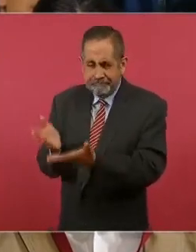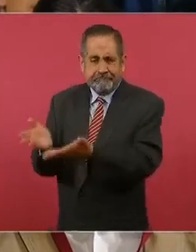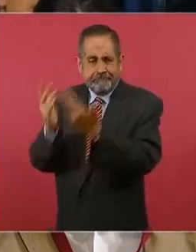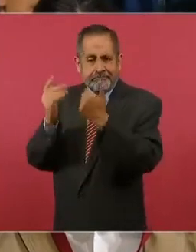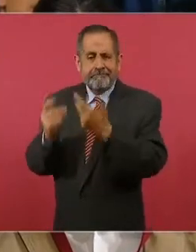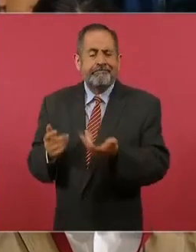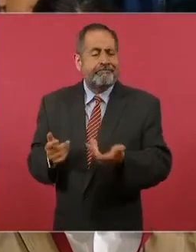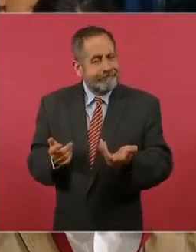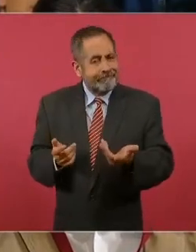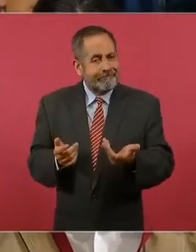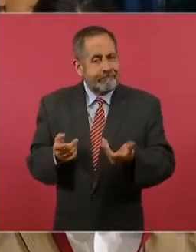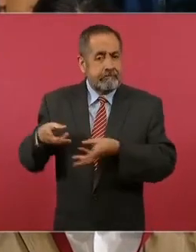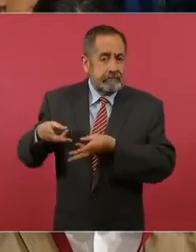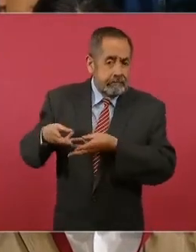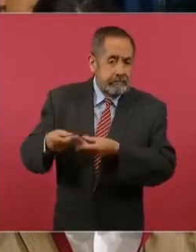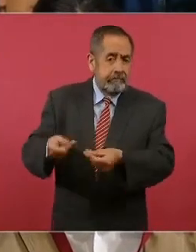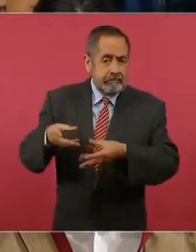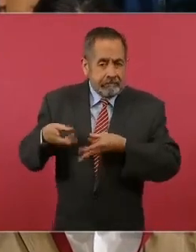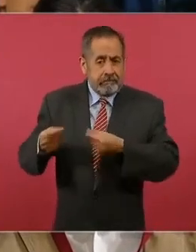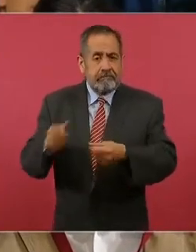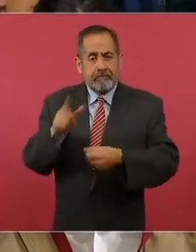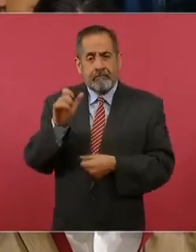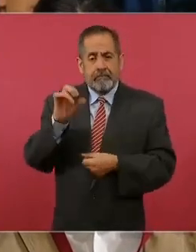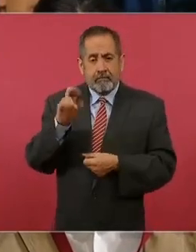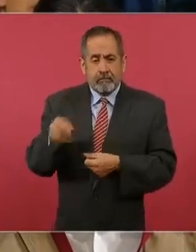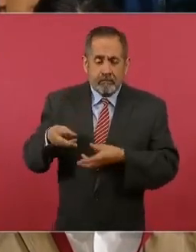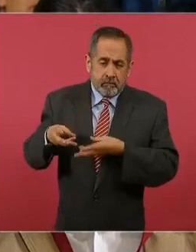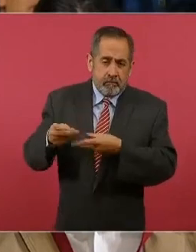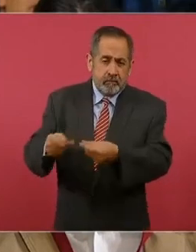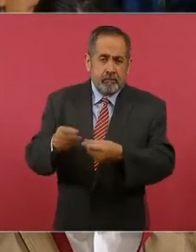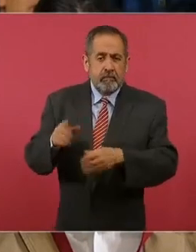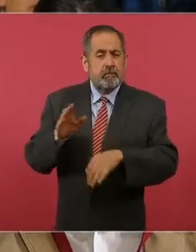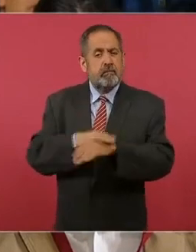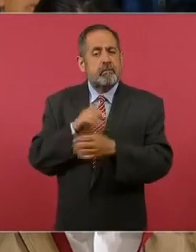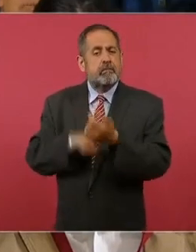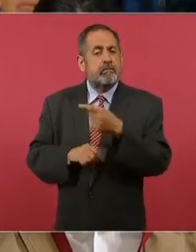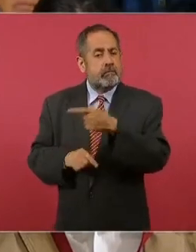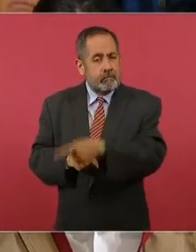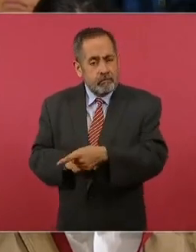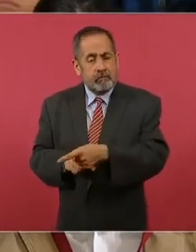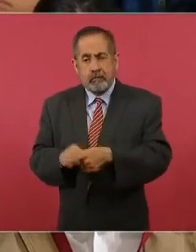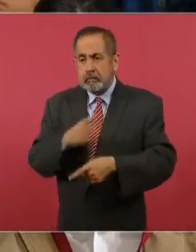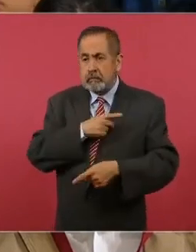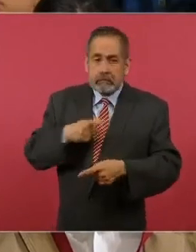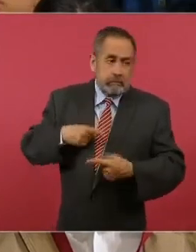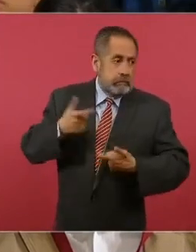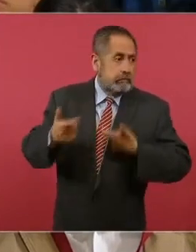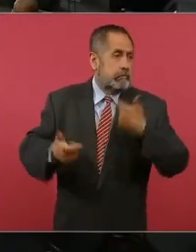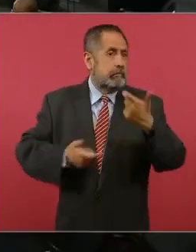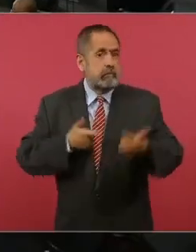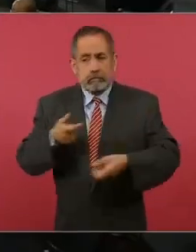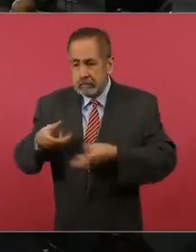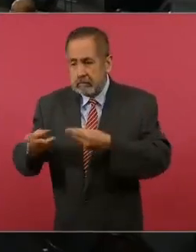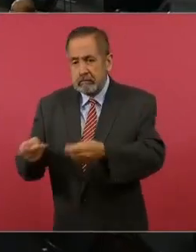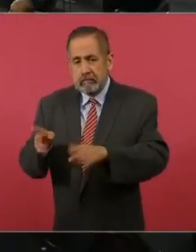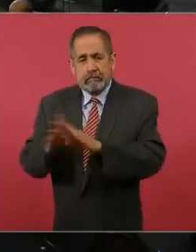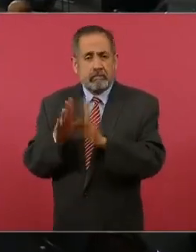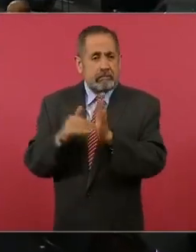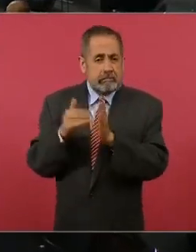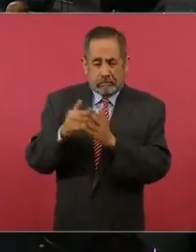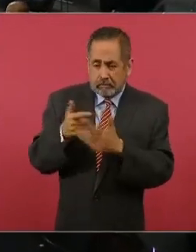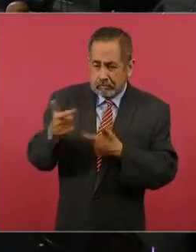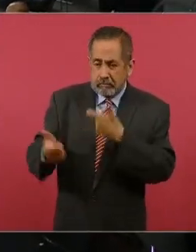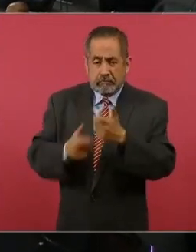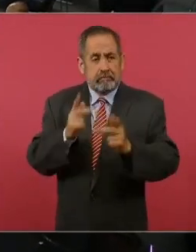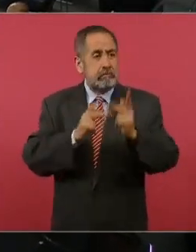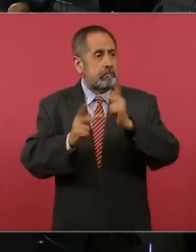esto implica también gastos extras para el señor Leoncio. Él ha estado ya endeudado por miles de pesos en